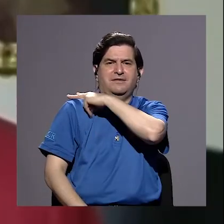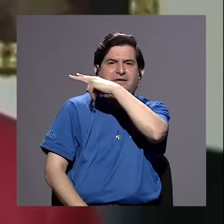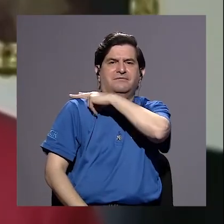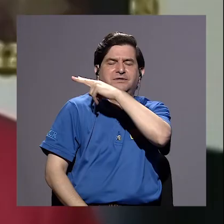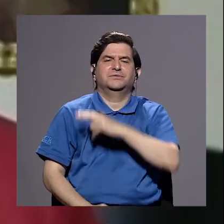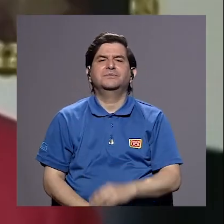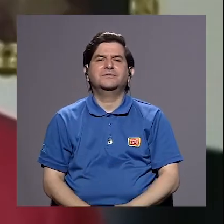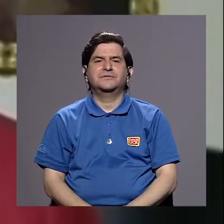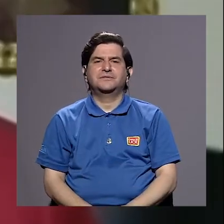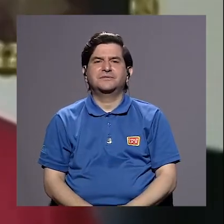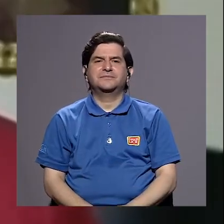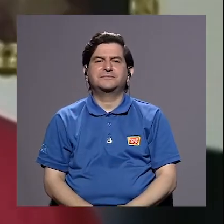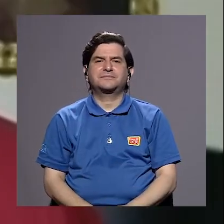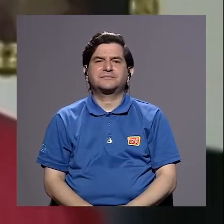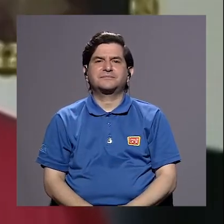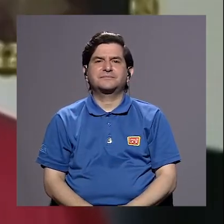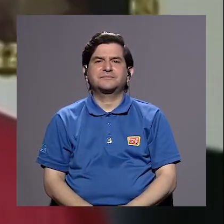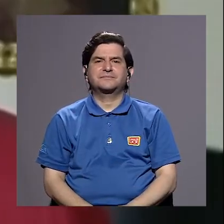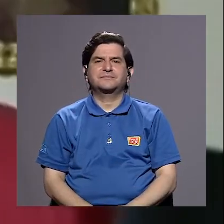jerárquico y